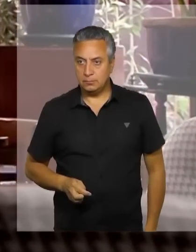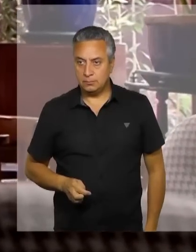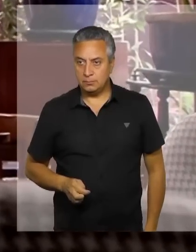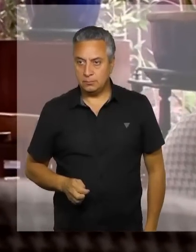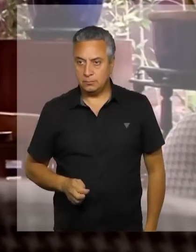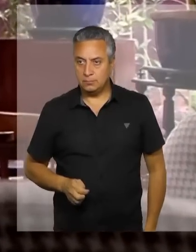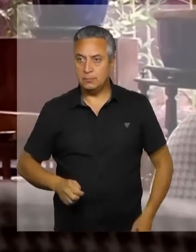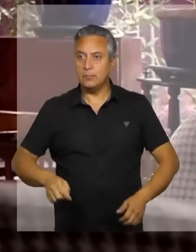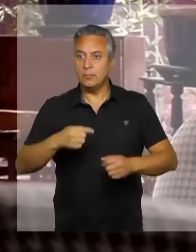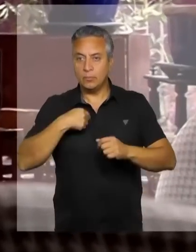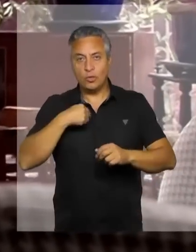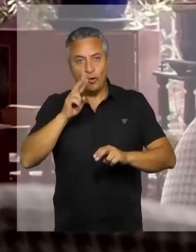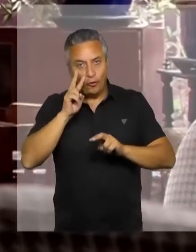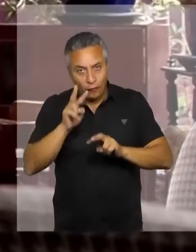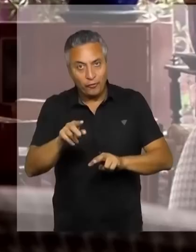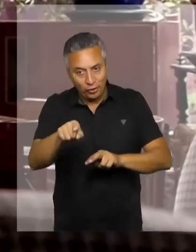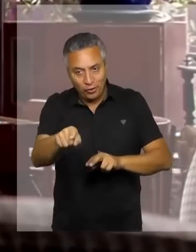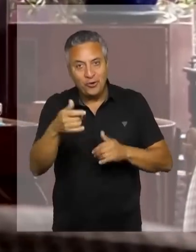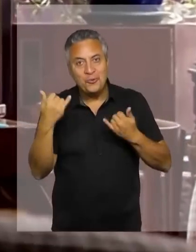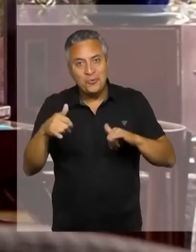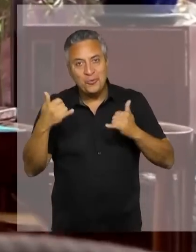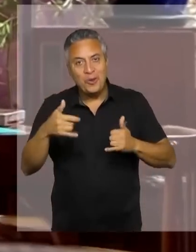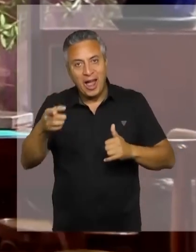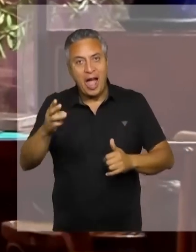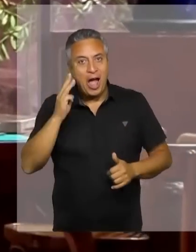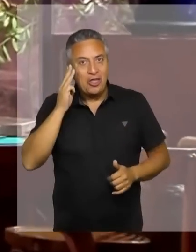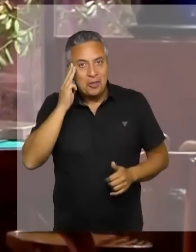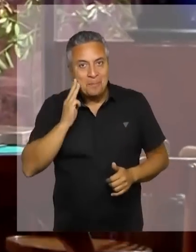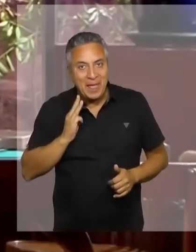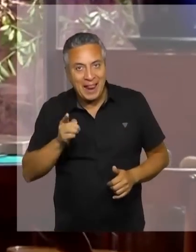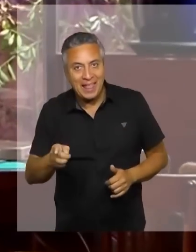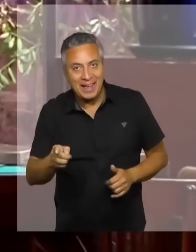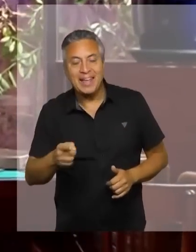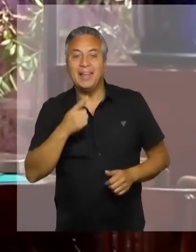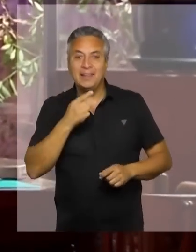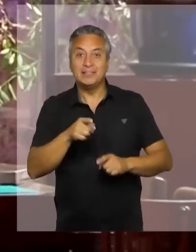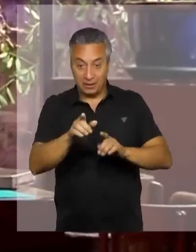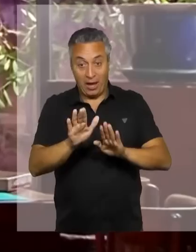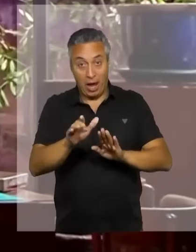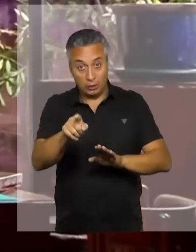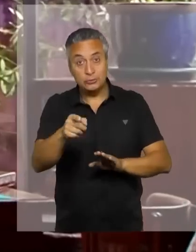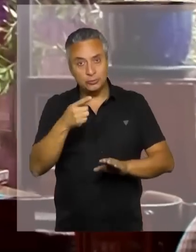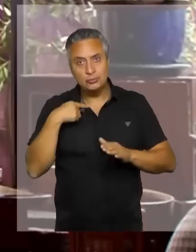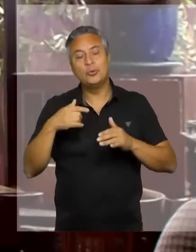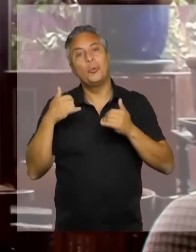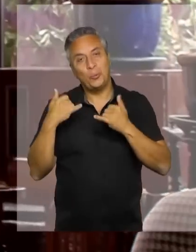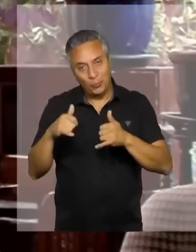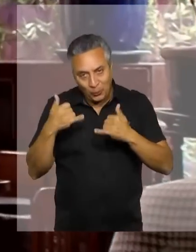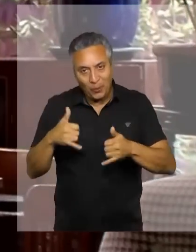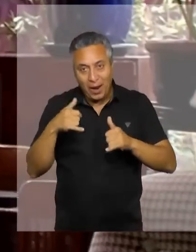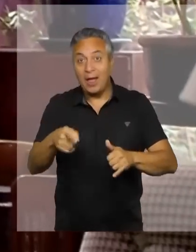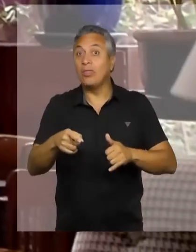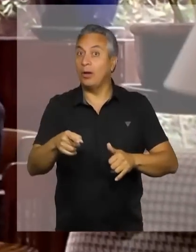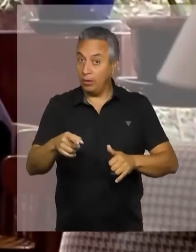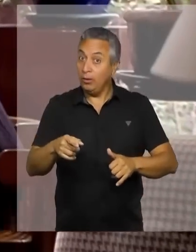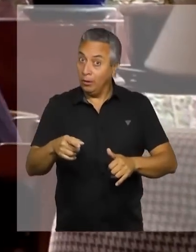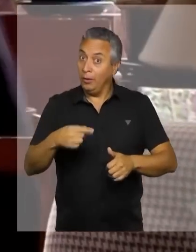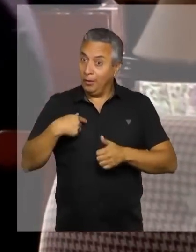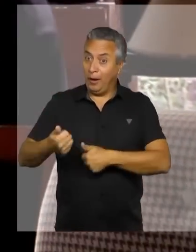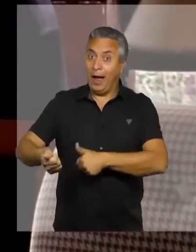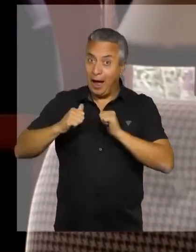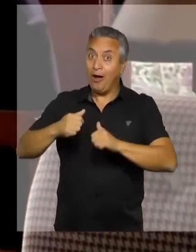Te vi jugando con la Mili. Oh, y me ganó, ¿sabe? Le voy a tener que pedir revancha.